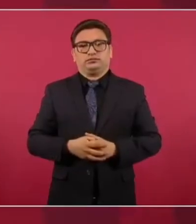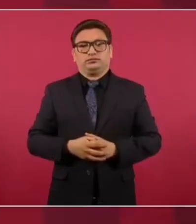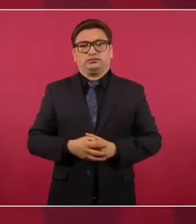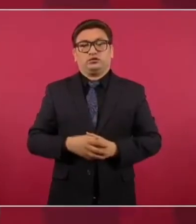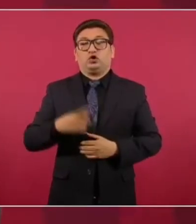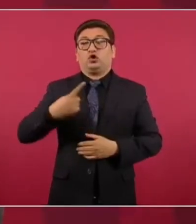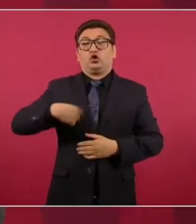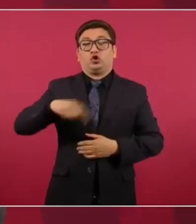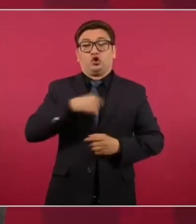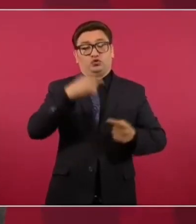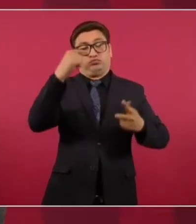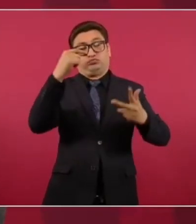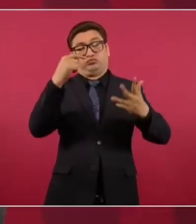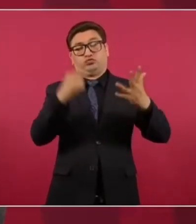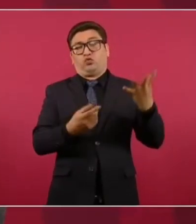1000 cosas.